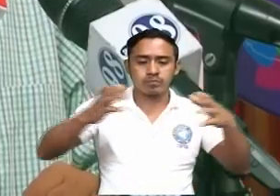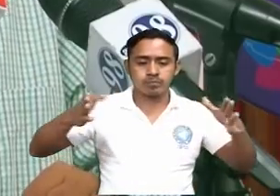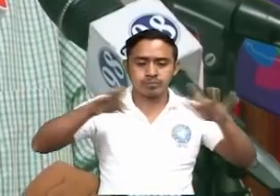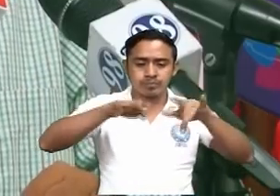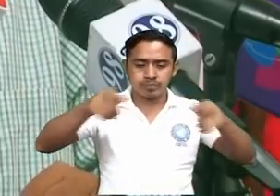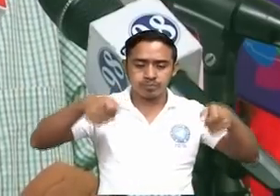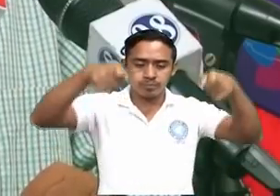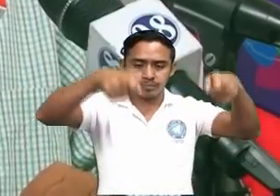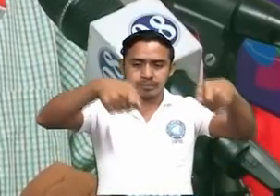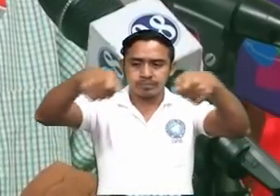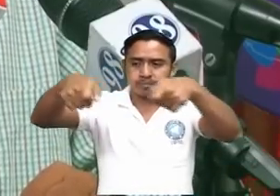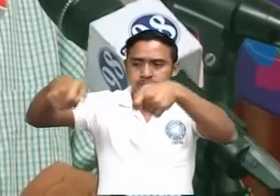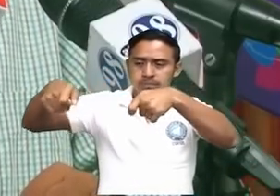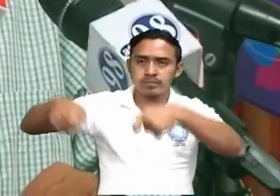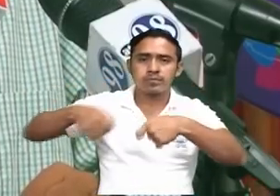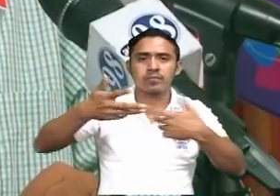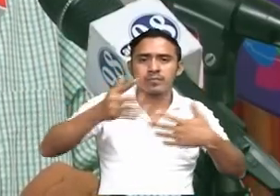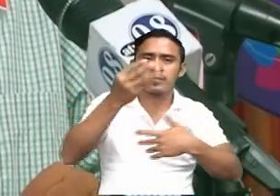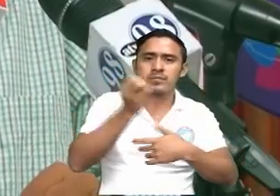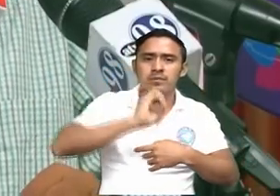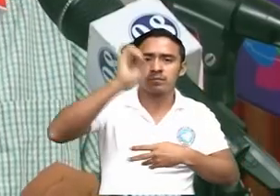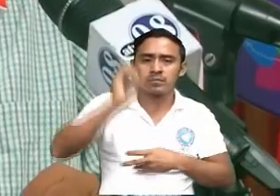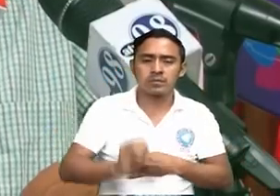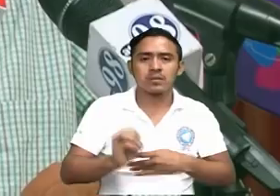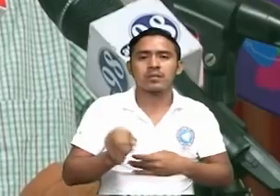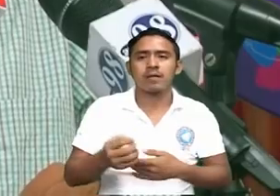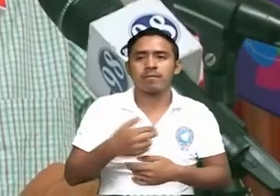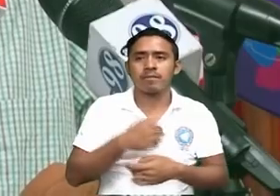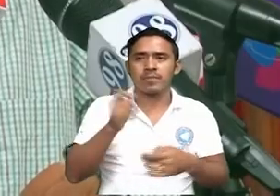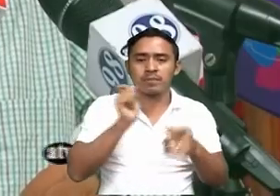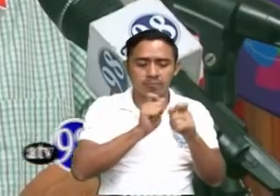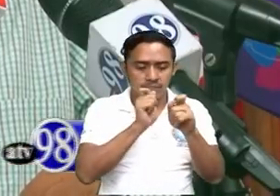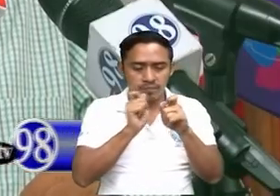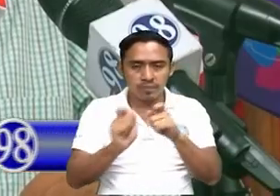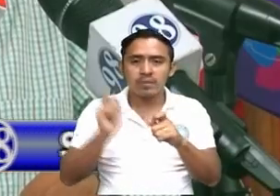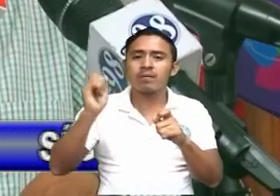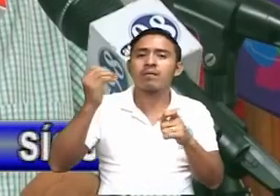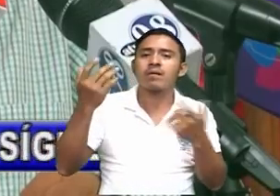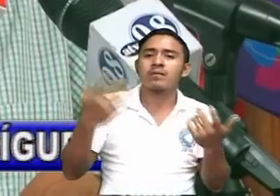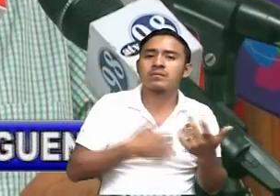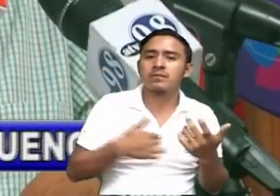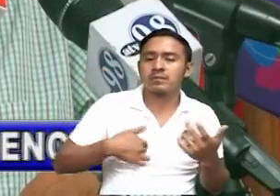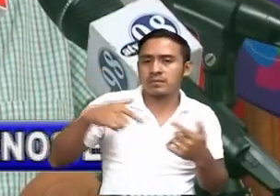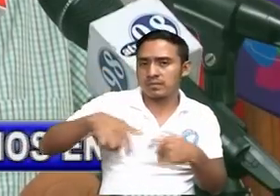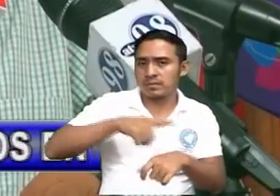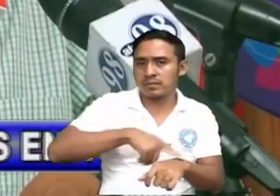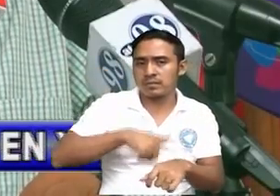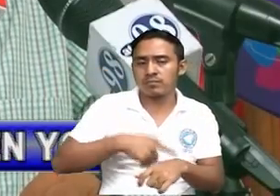un 30% del total que se estima que se van a calar para la temporada de pesca de este año.